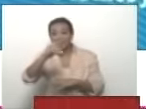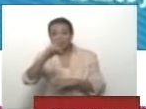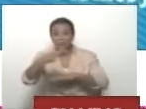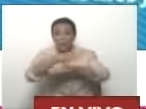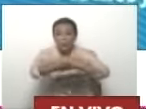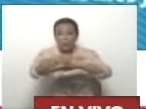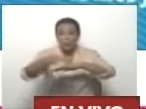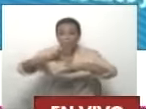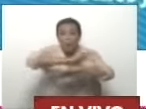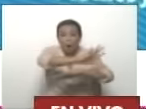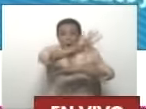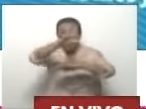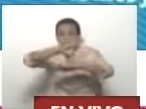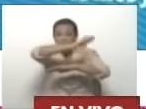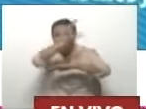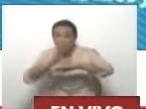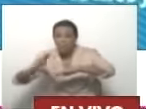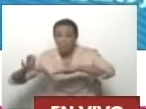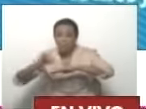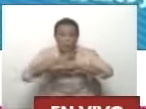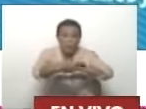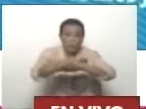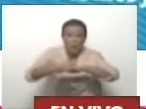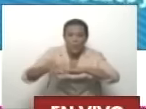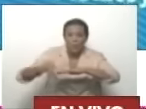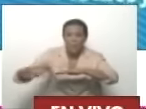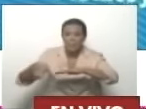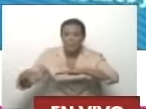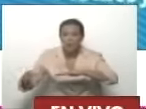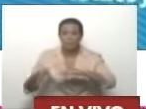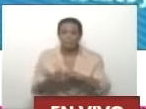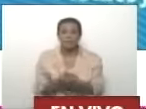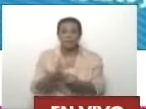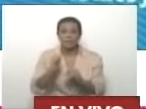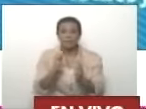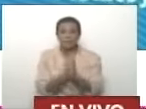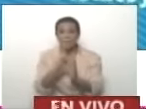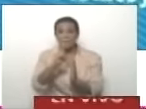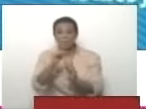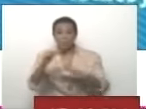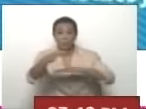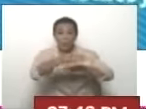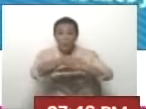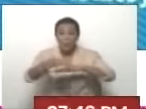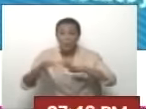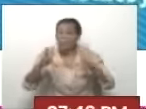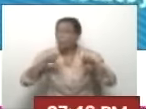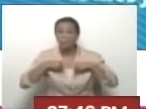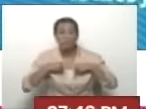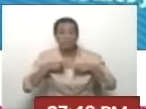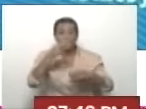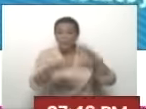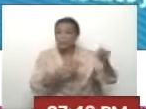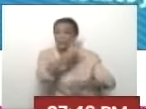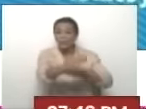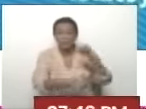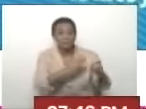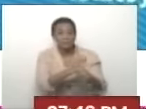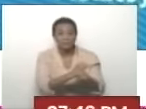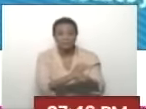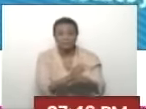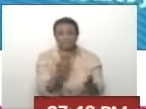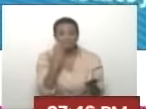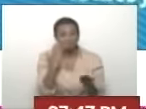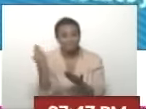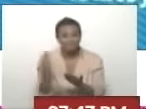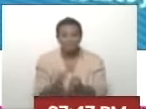arco oriental del Caribe. San Cristóbal, Nieves, Santa Lucía y San Vicente de las Granadinas no reconocen la obligatoriedad